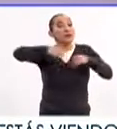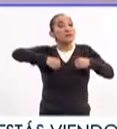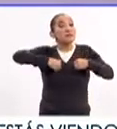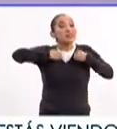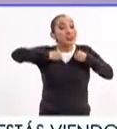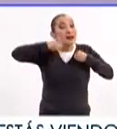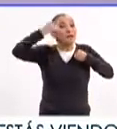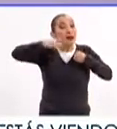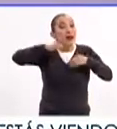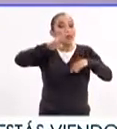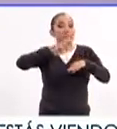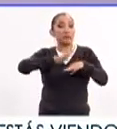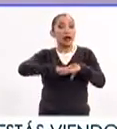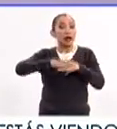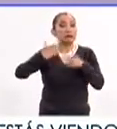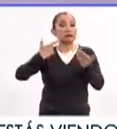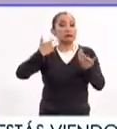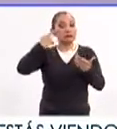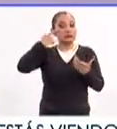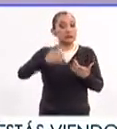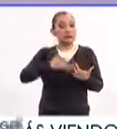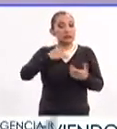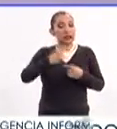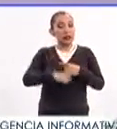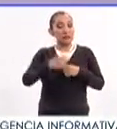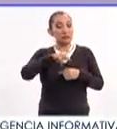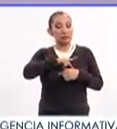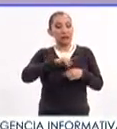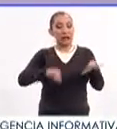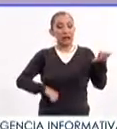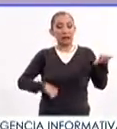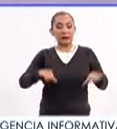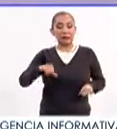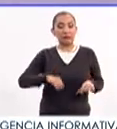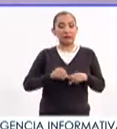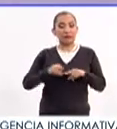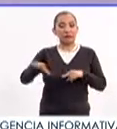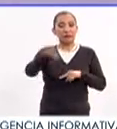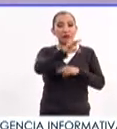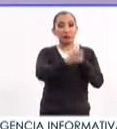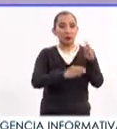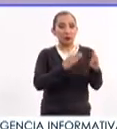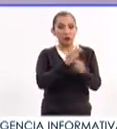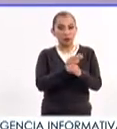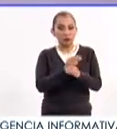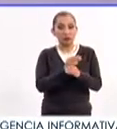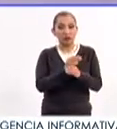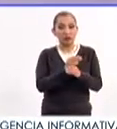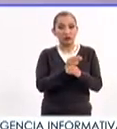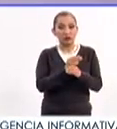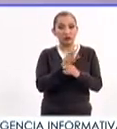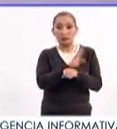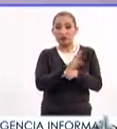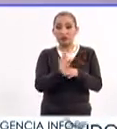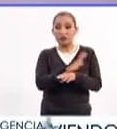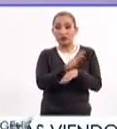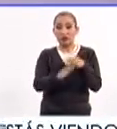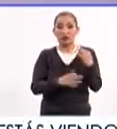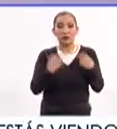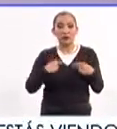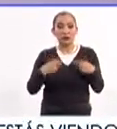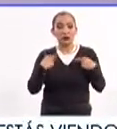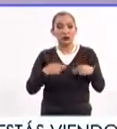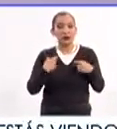vida para ser más conscientes de los efectos que tiene este sobre el planeta y el bienestar de todos los